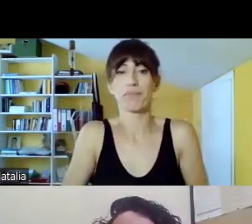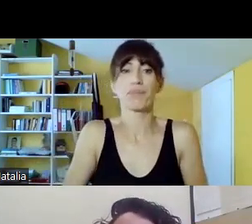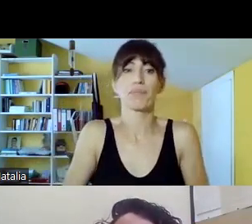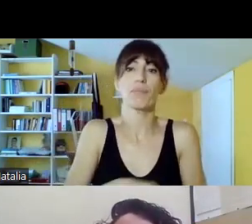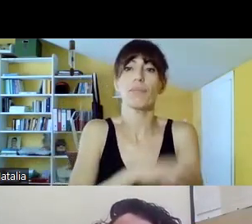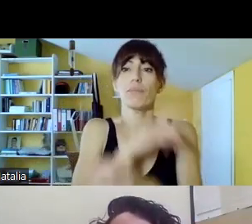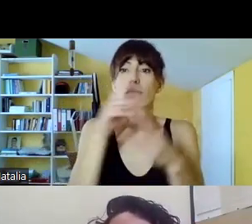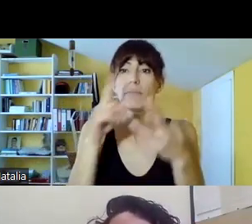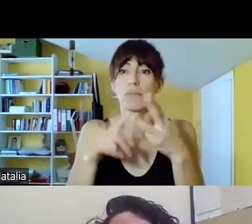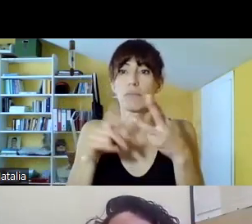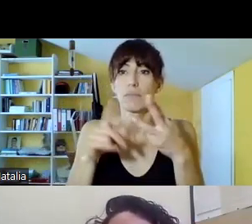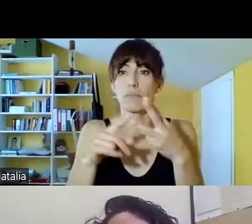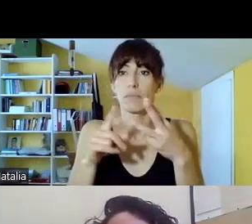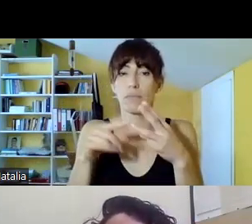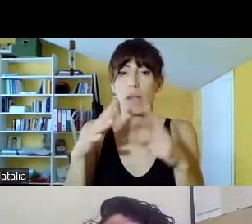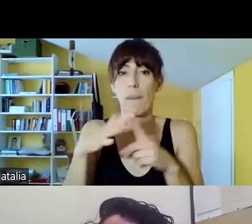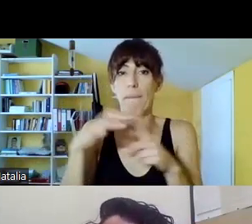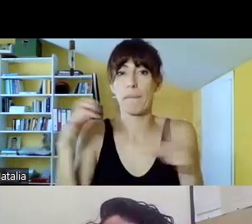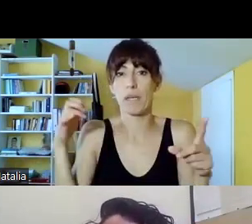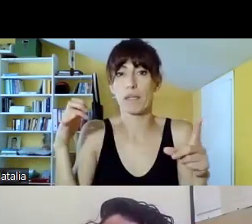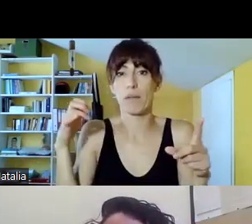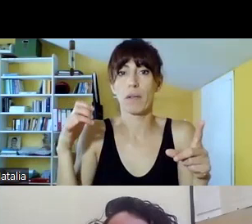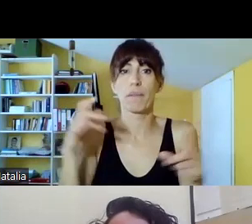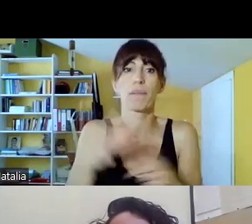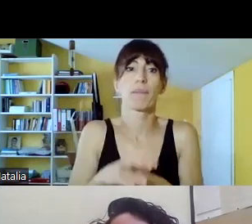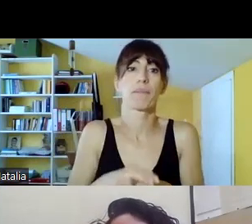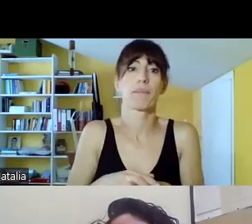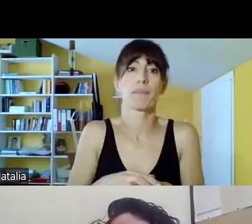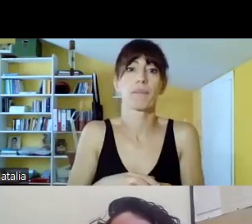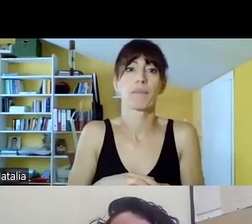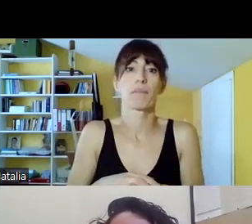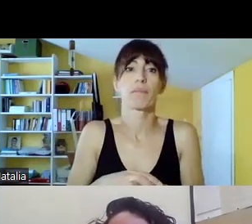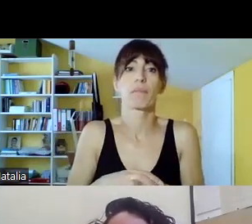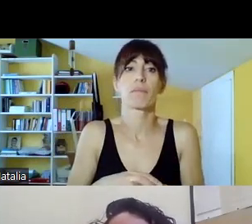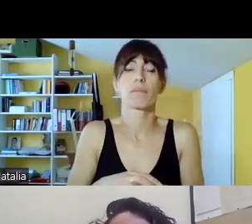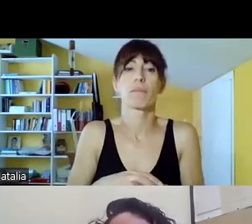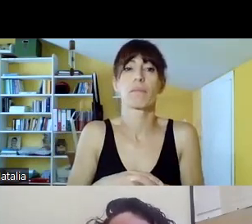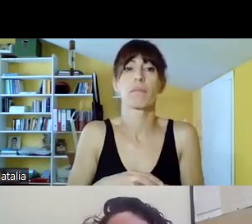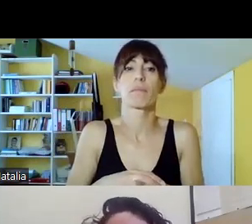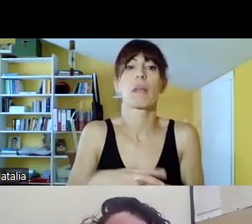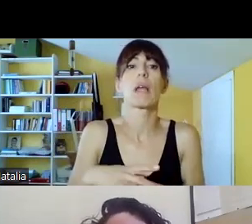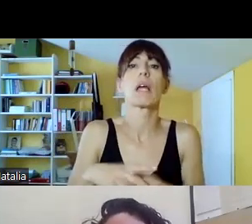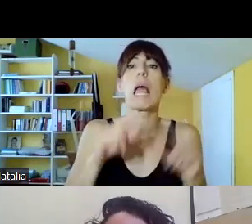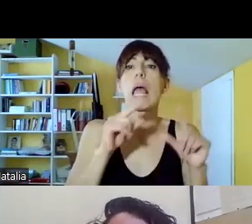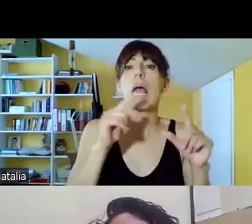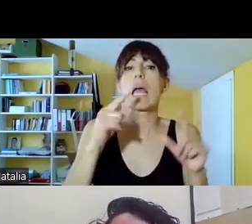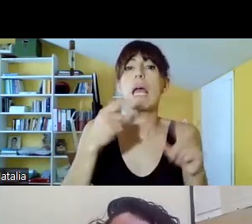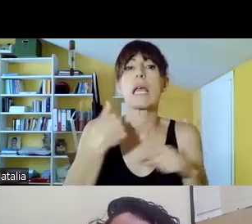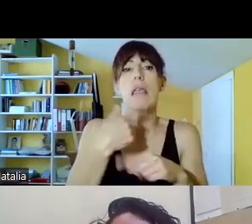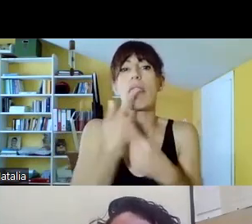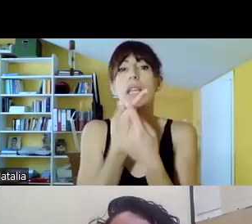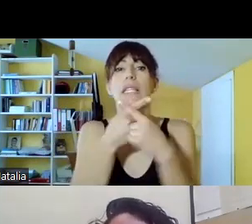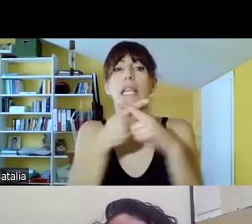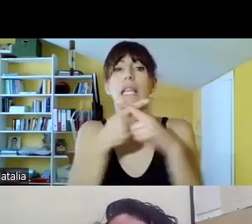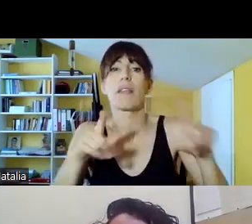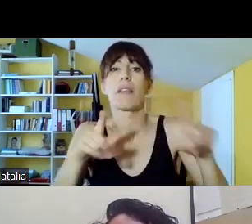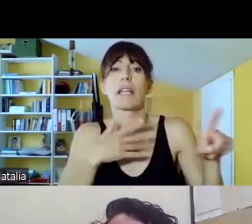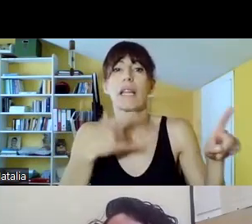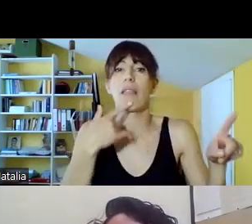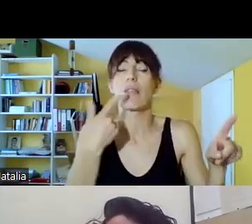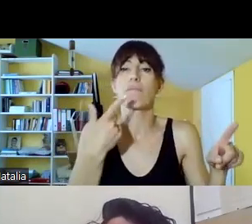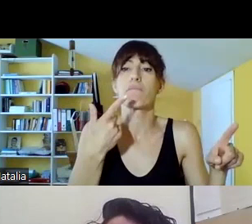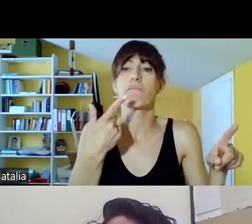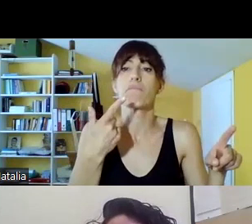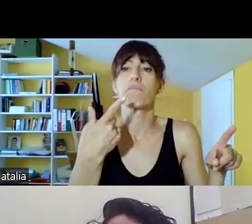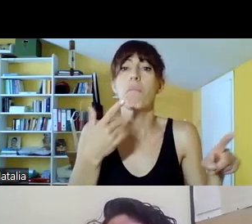tercera perspectiva, que es la teoría del etiquetaje diferencial, que señala que los dispositivos sanitarios